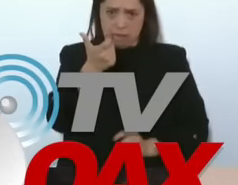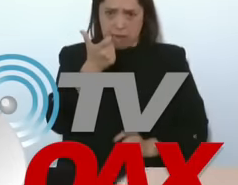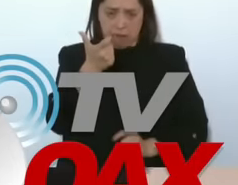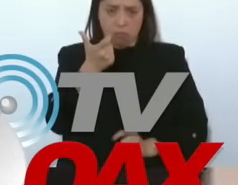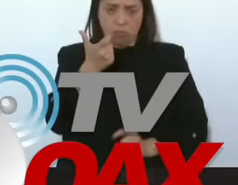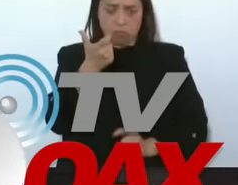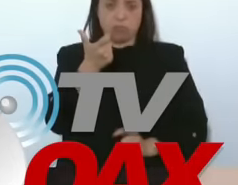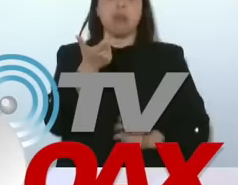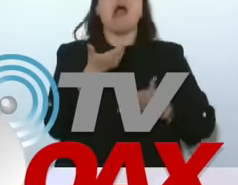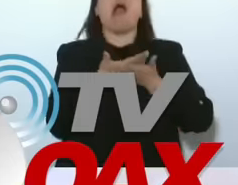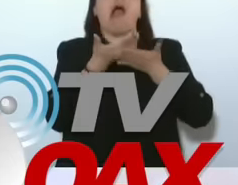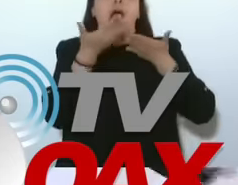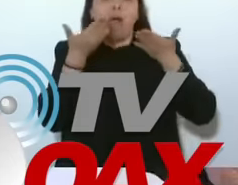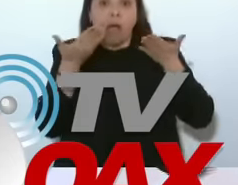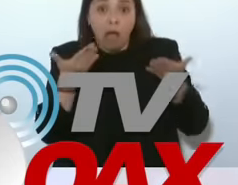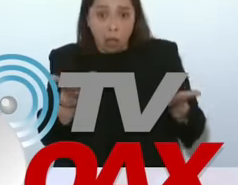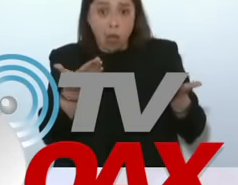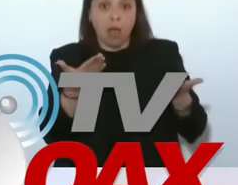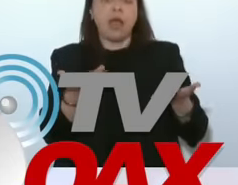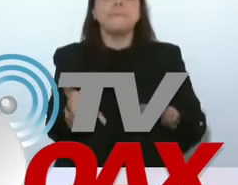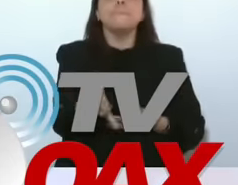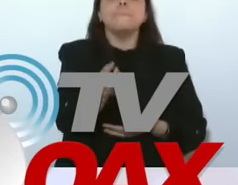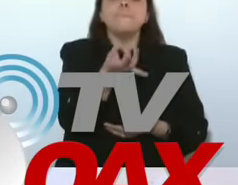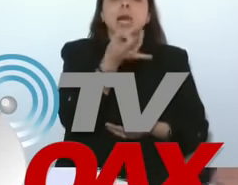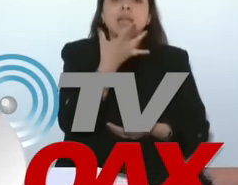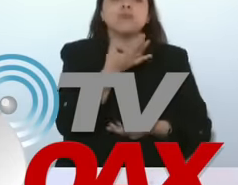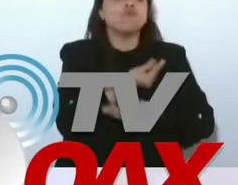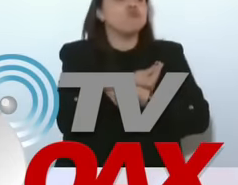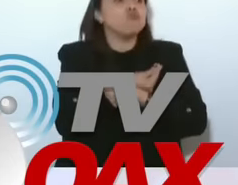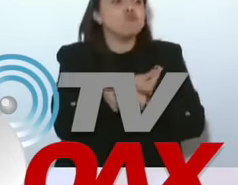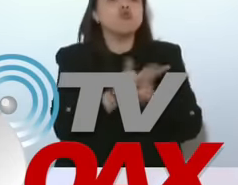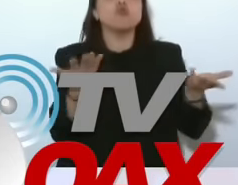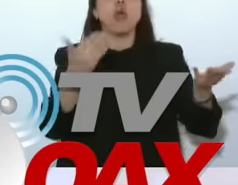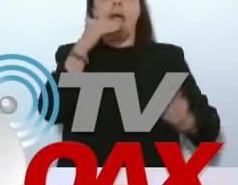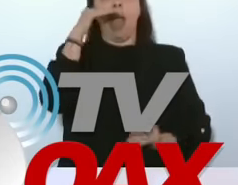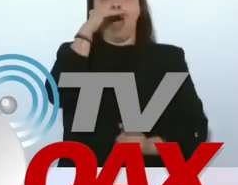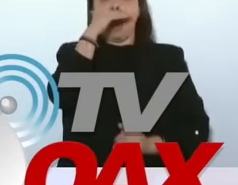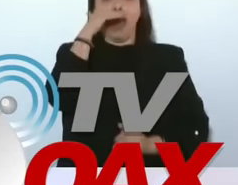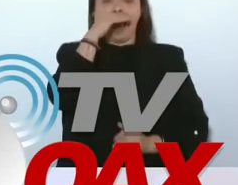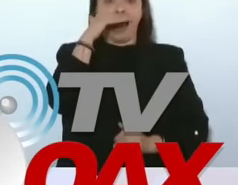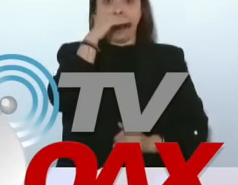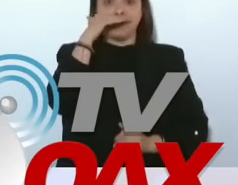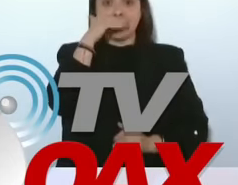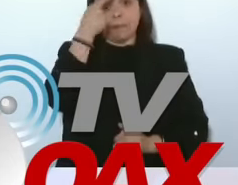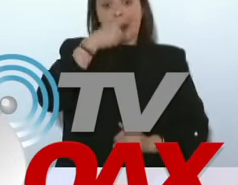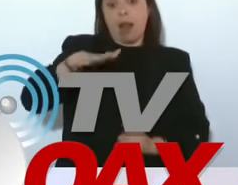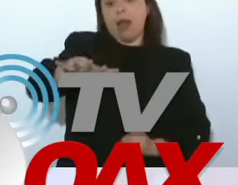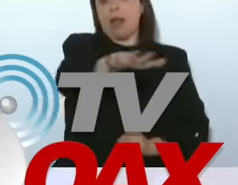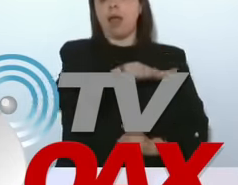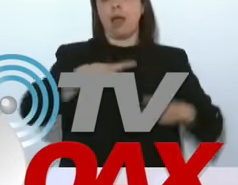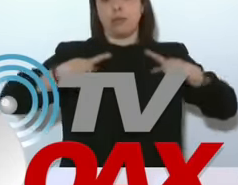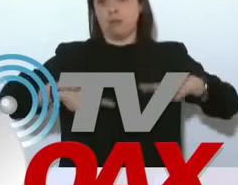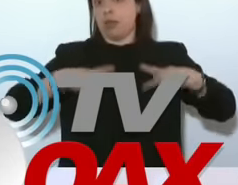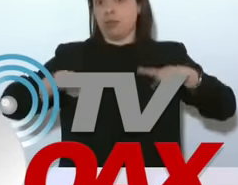dar todas las medicinas gratuitas a todo el pueblo de México.